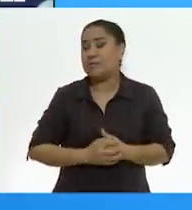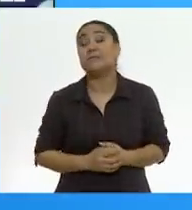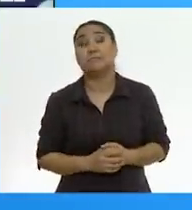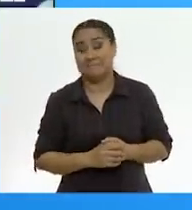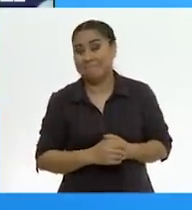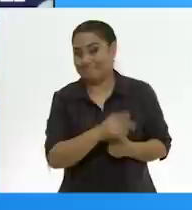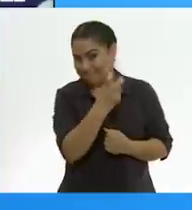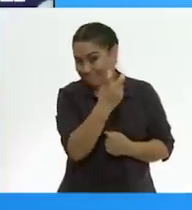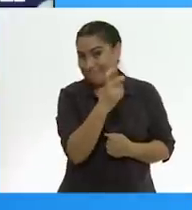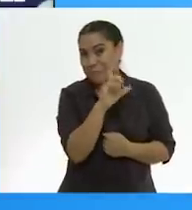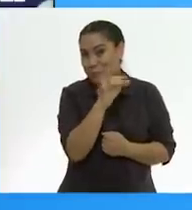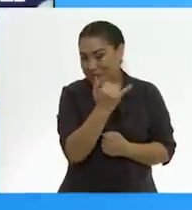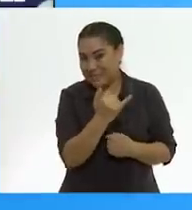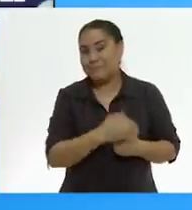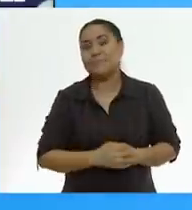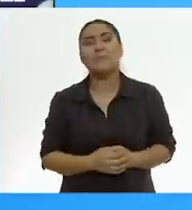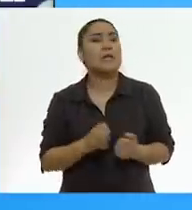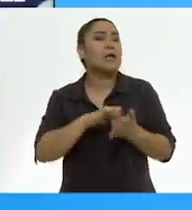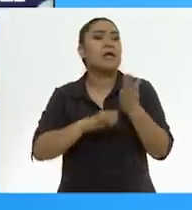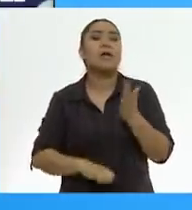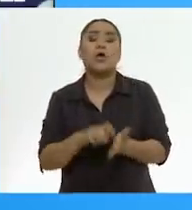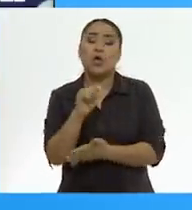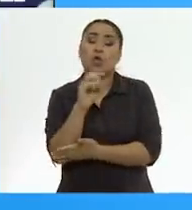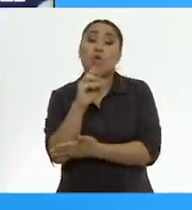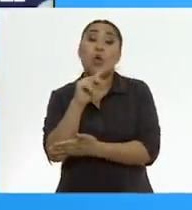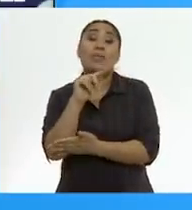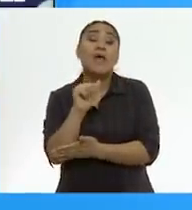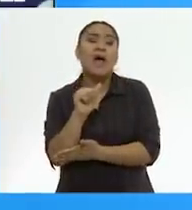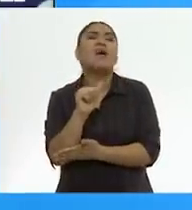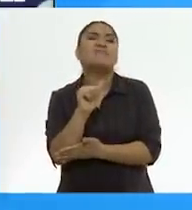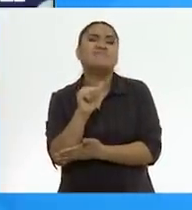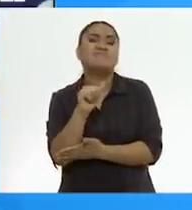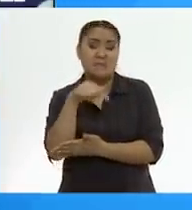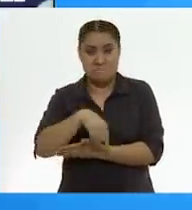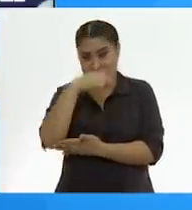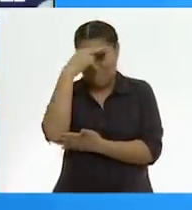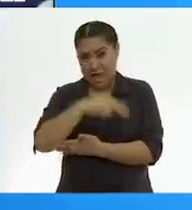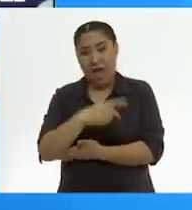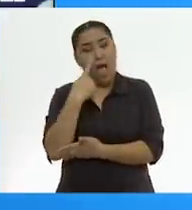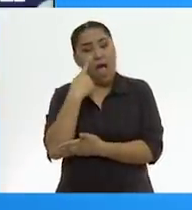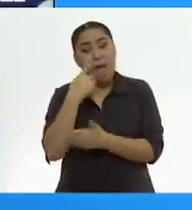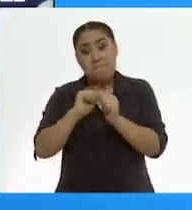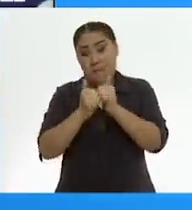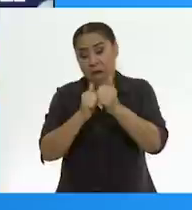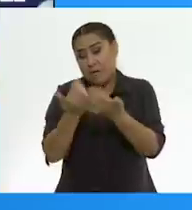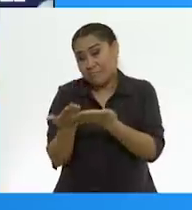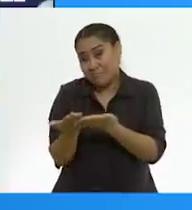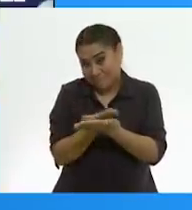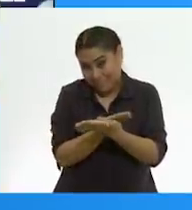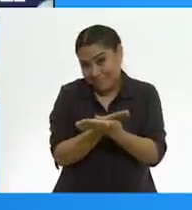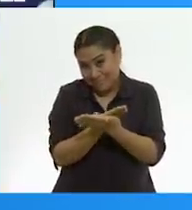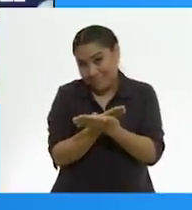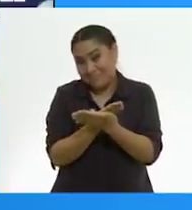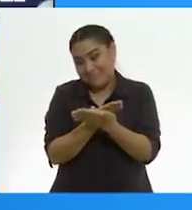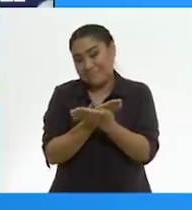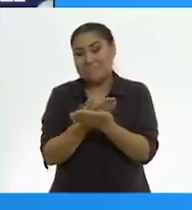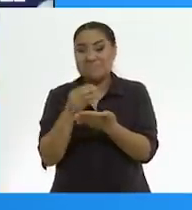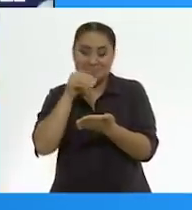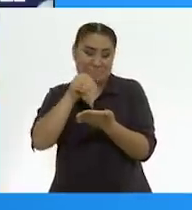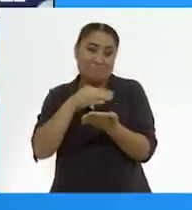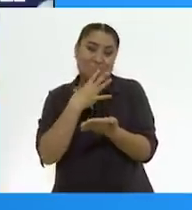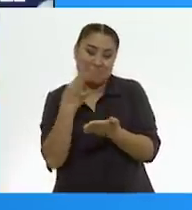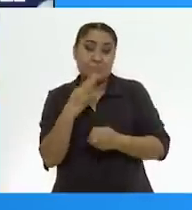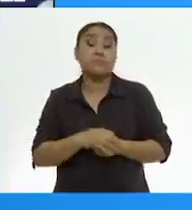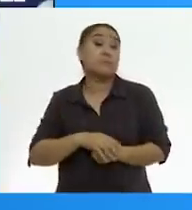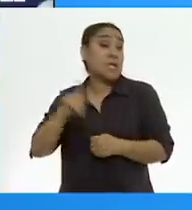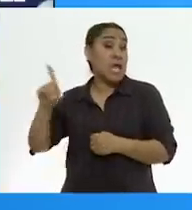Bien dicho, Lucy. Como por ejemplo, torta. Aquí en México es el alimento hecho con pan y bueno, también tiene algún relleno muy rico.